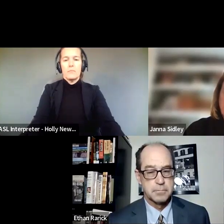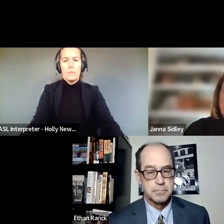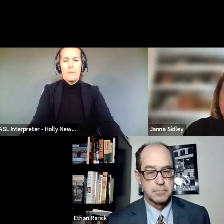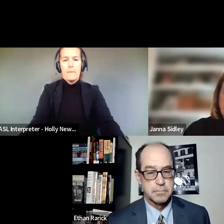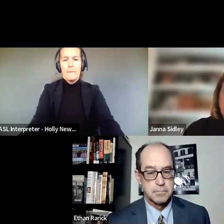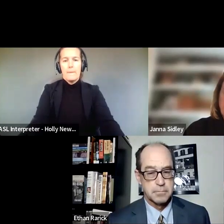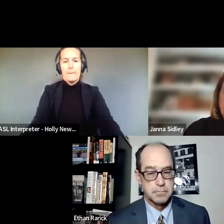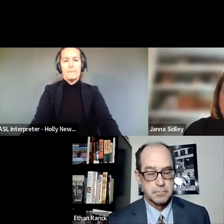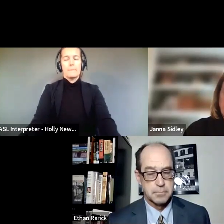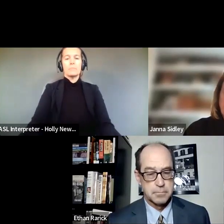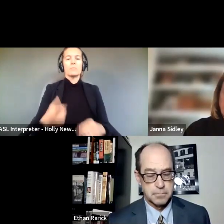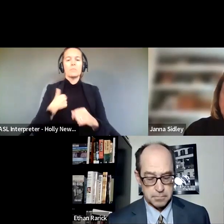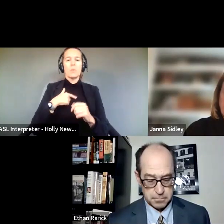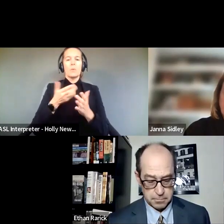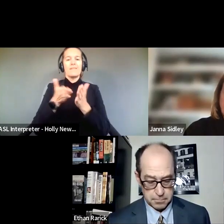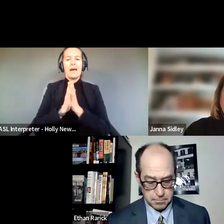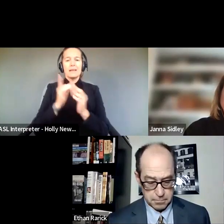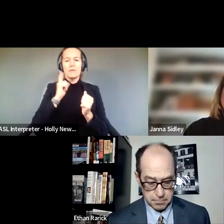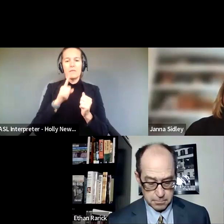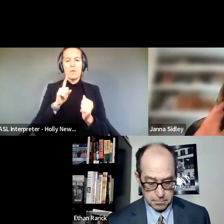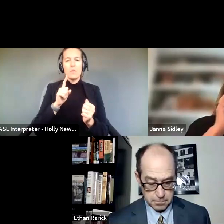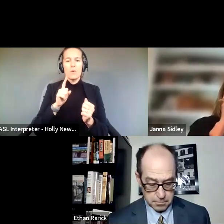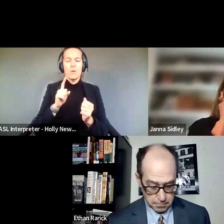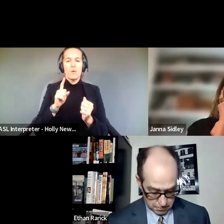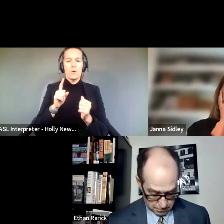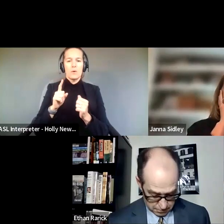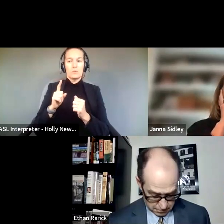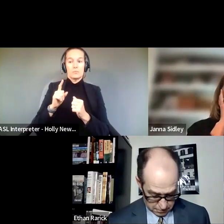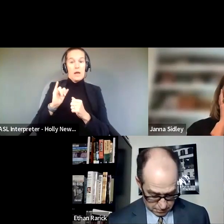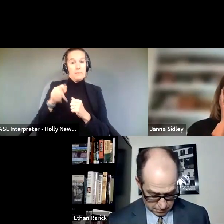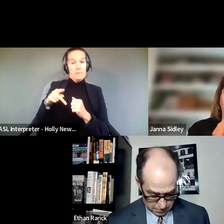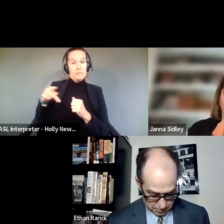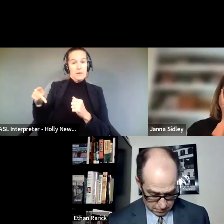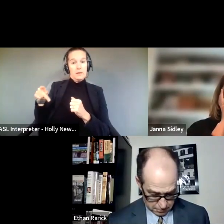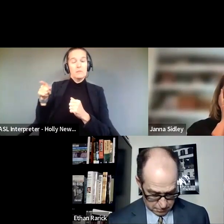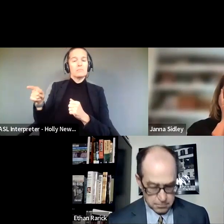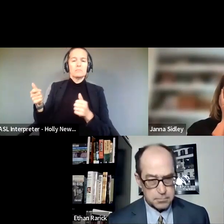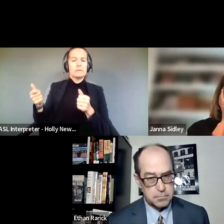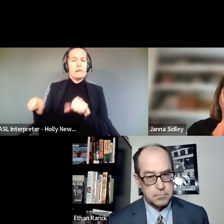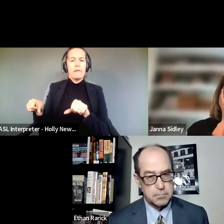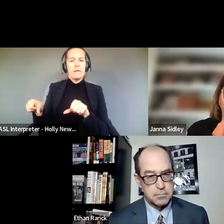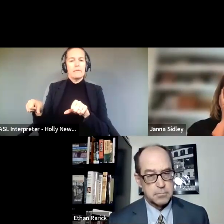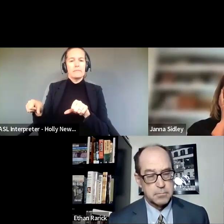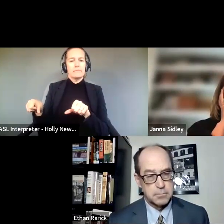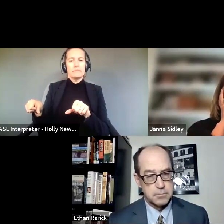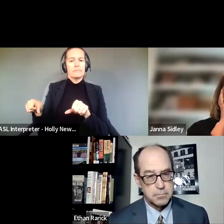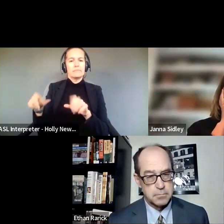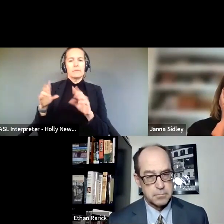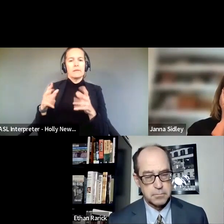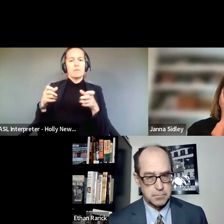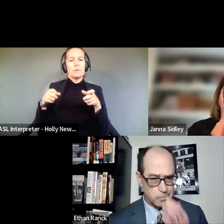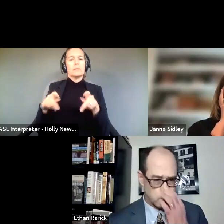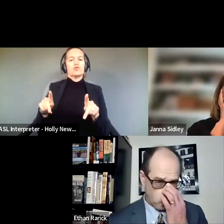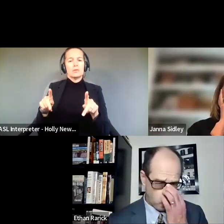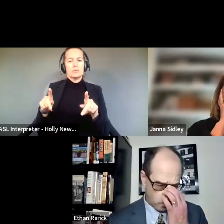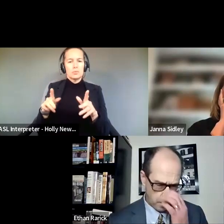y ella se niega rotundamente, por ejemplo, a dar permiso para grabar la reunión. Algo que la ley